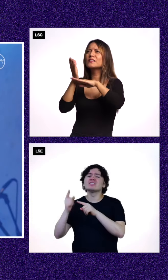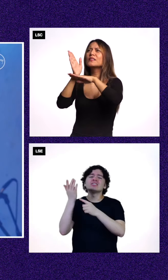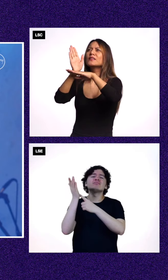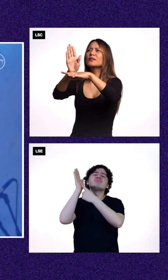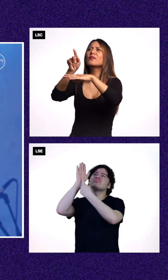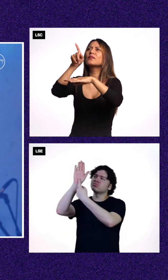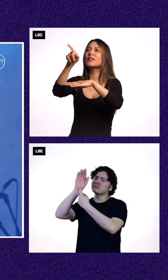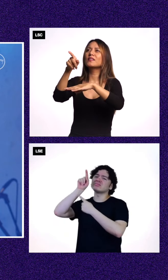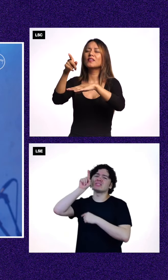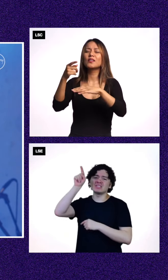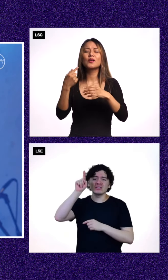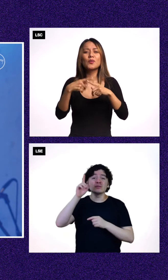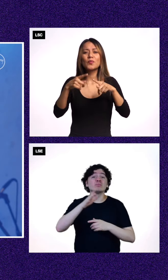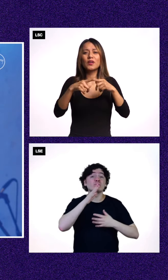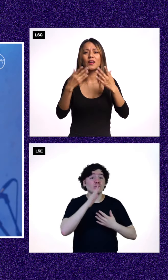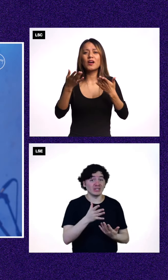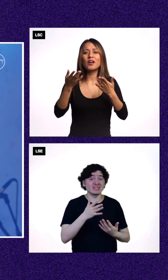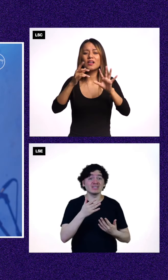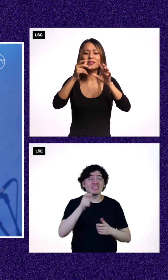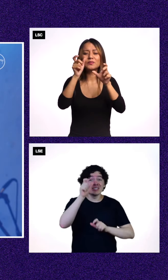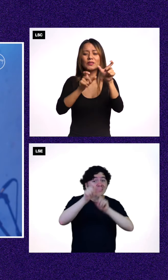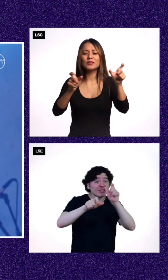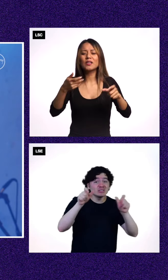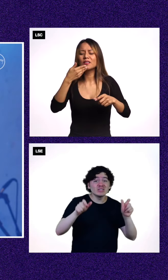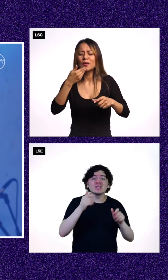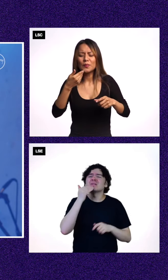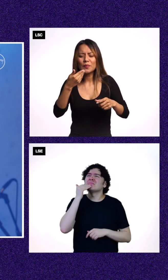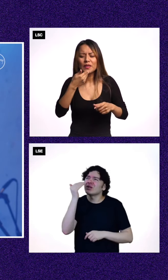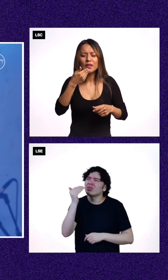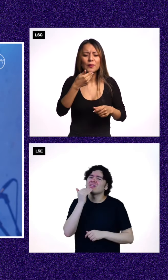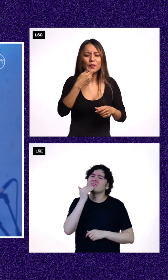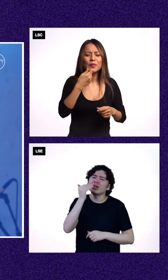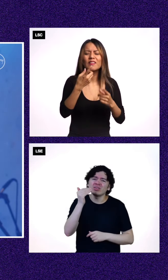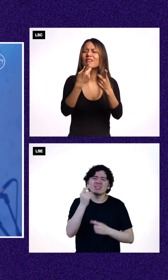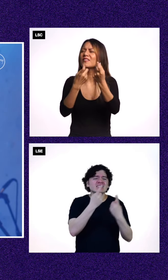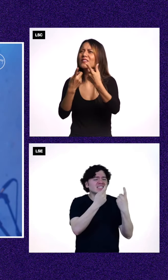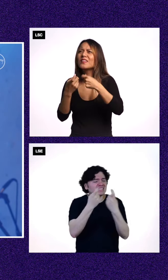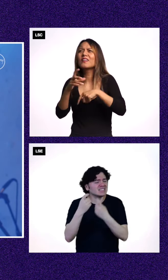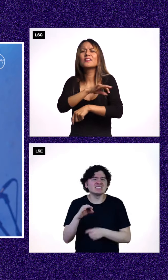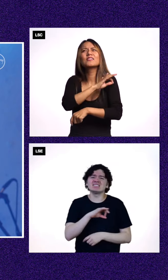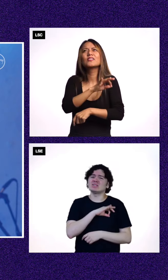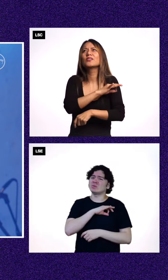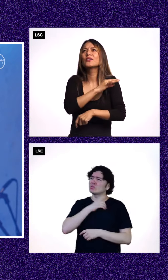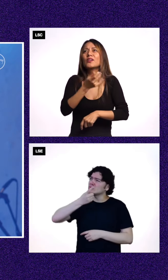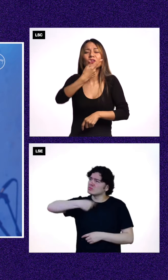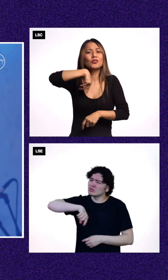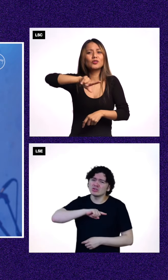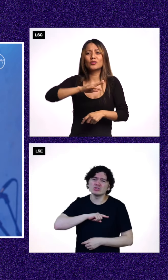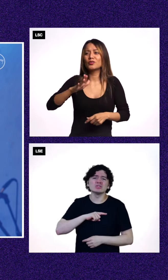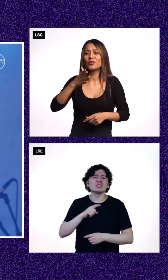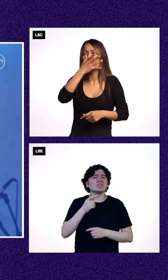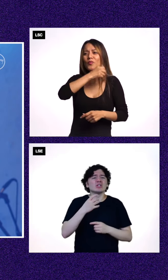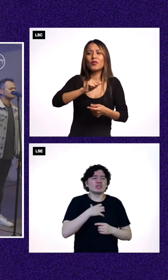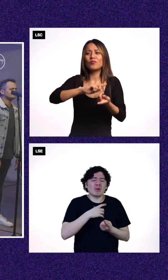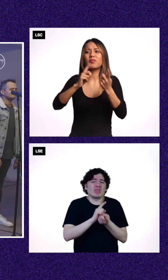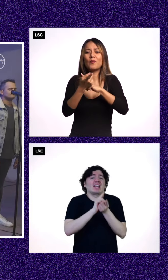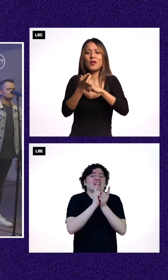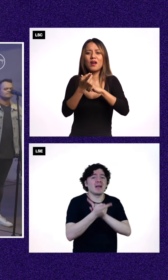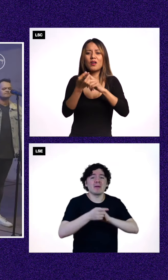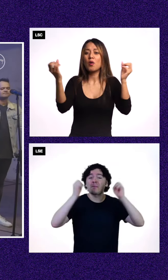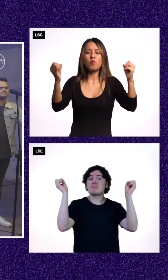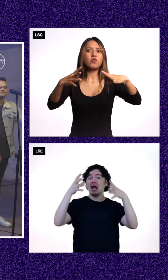son tantas cosas que la gente ha escrito, tantas necesidades que han enviado, Señor. Nosotros no podemos cambiar esto.